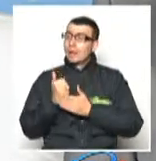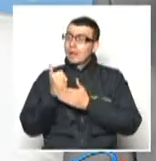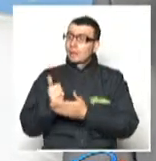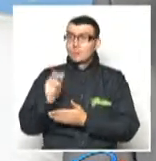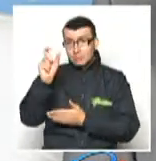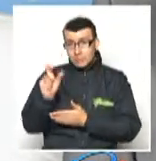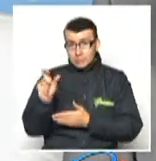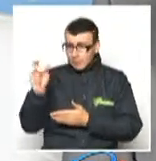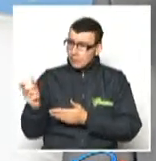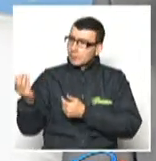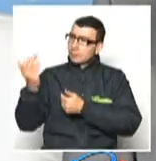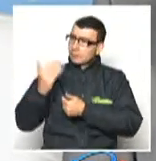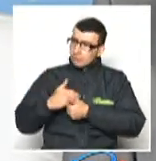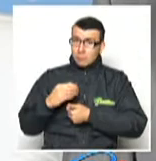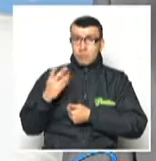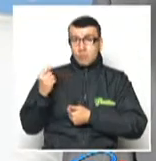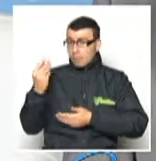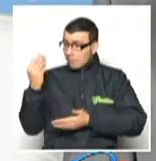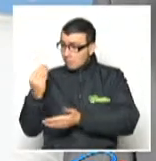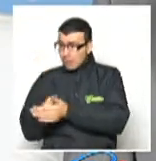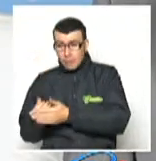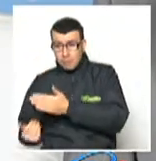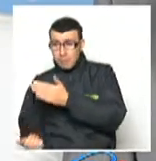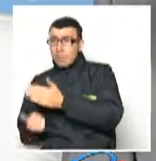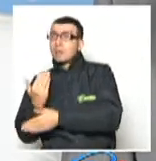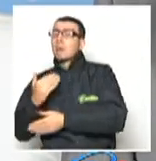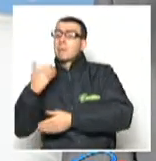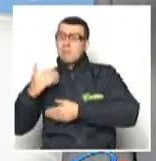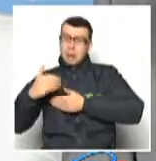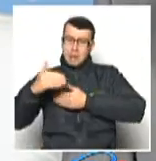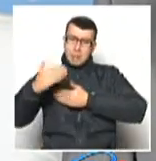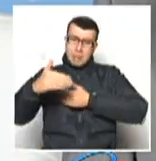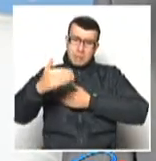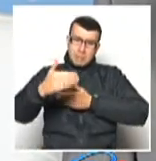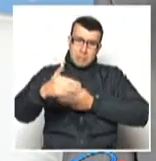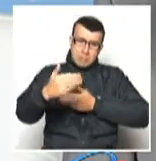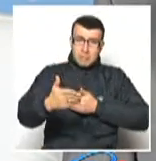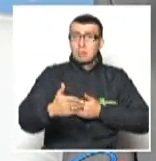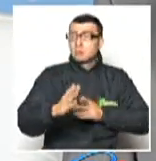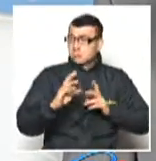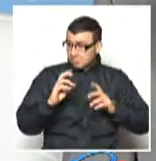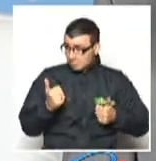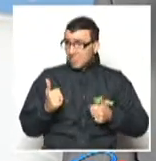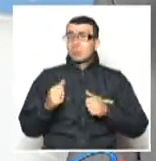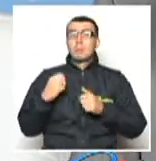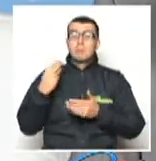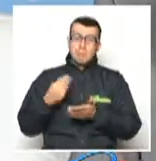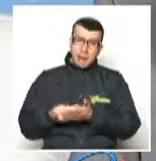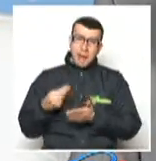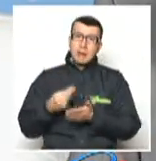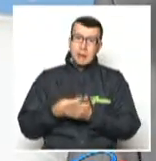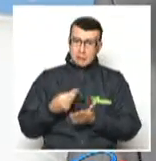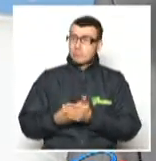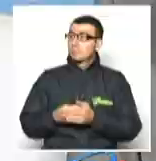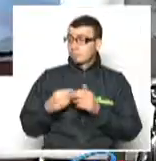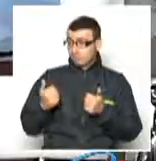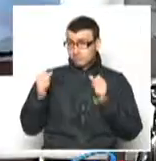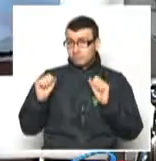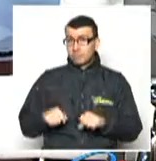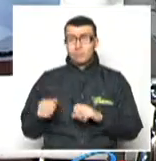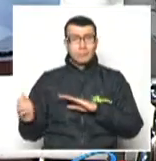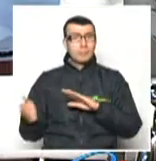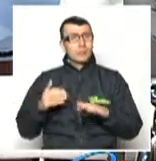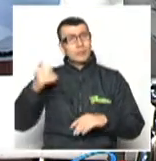los pacientes, que nos den una cuota inicial y que podemos financiar el tratamiento a un plazo muy bueno para que el paciente pueda hacer sus tratamientos. Tenemos